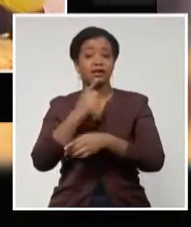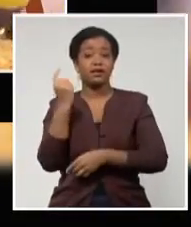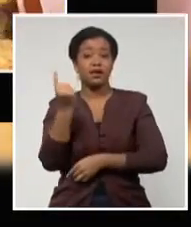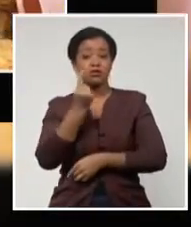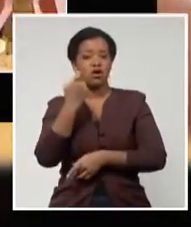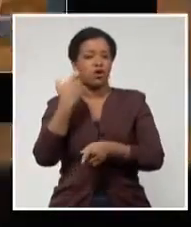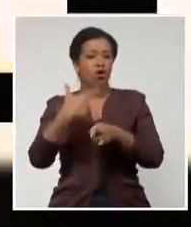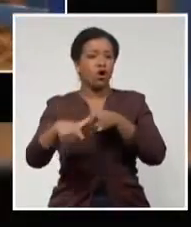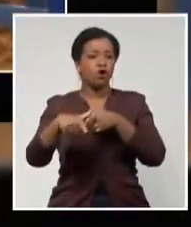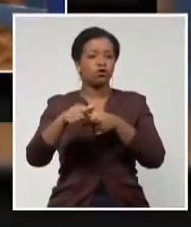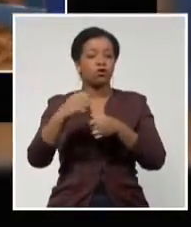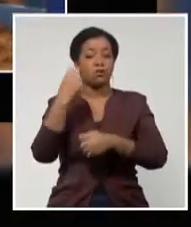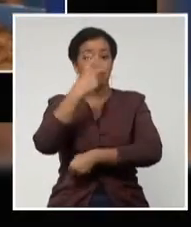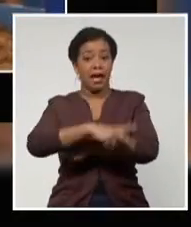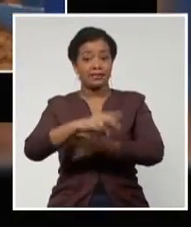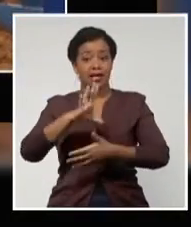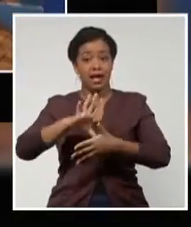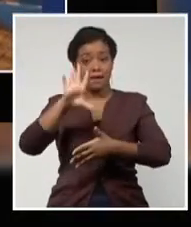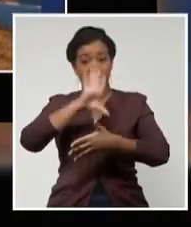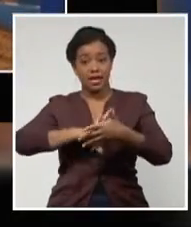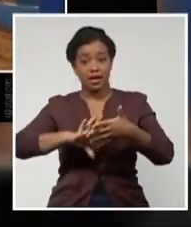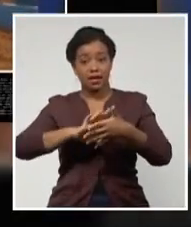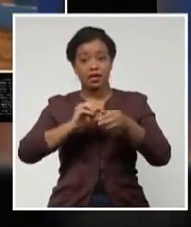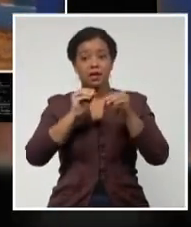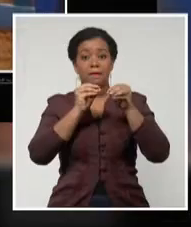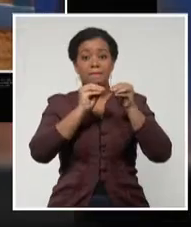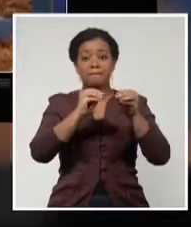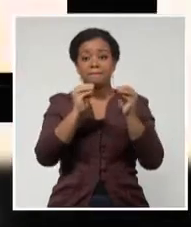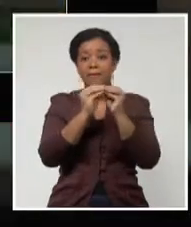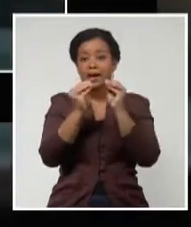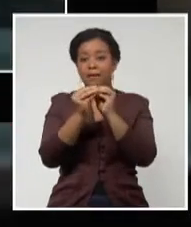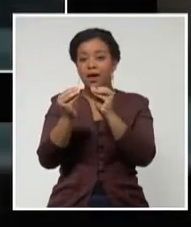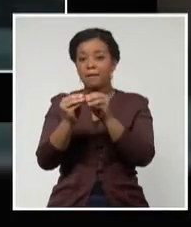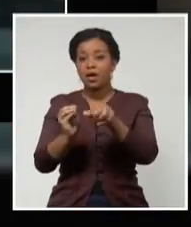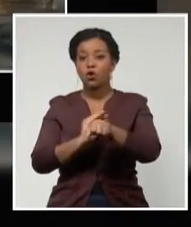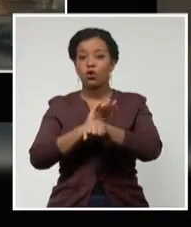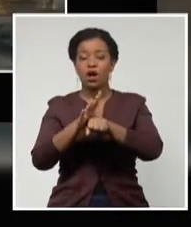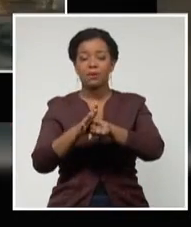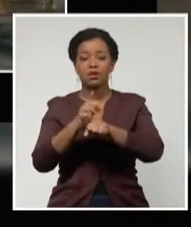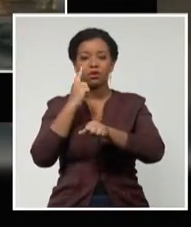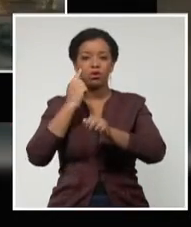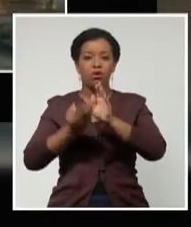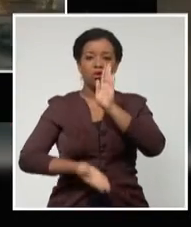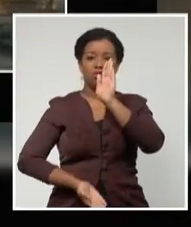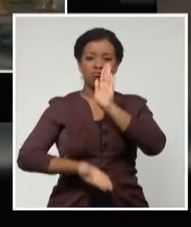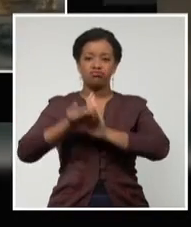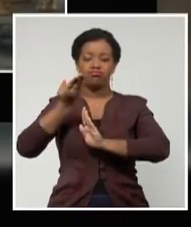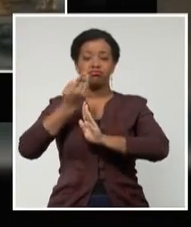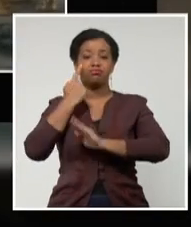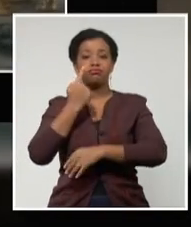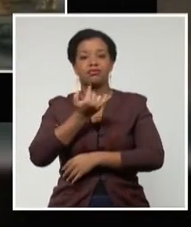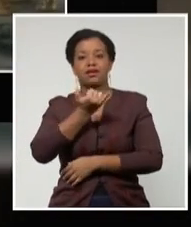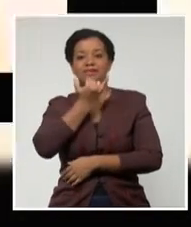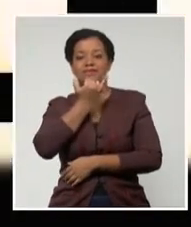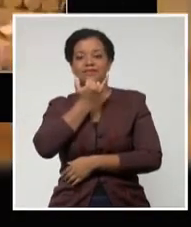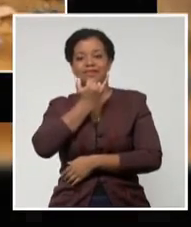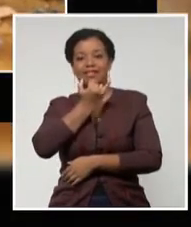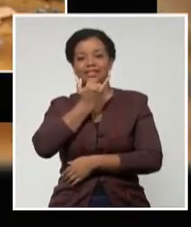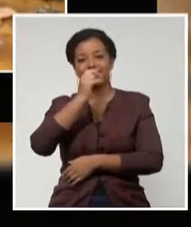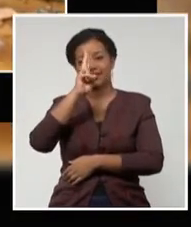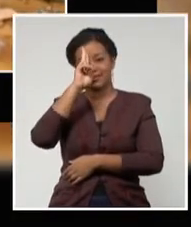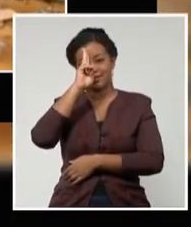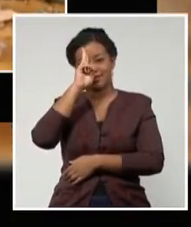Latina, los niveles de contagio y muerte por el coronavirus SARS-CoV-2 demostraron las deficiencias de los sistemas de salud en la región.